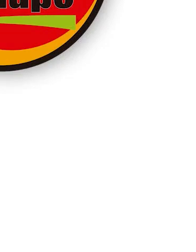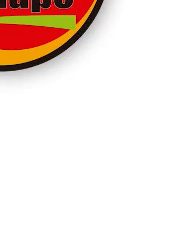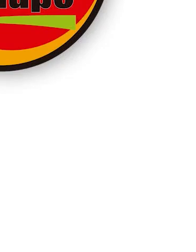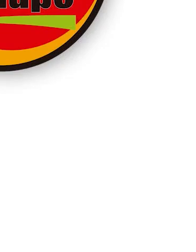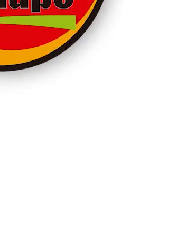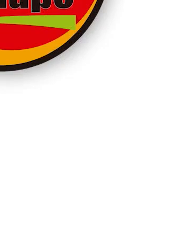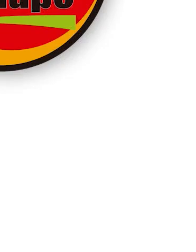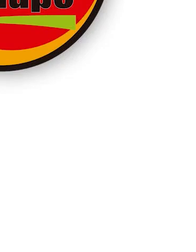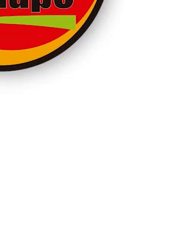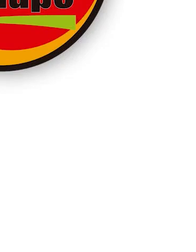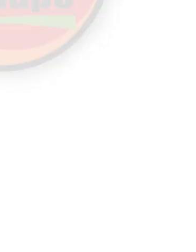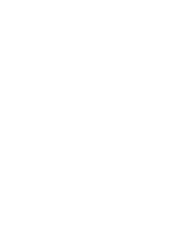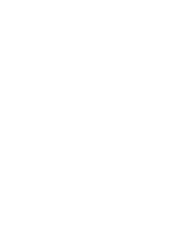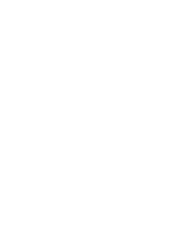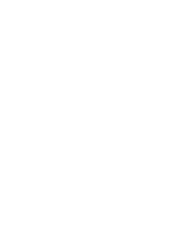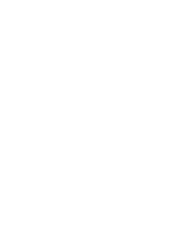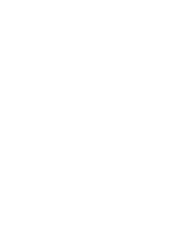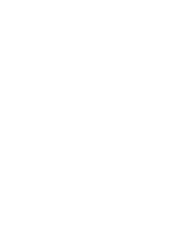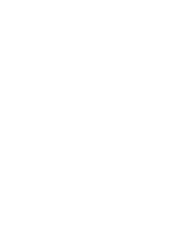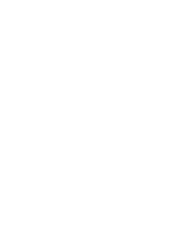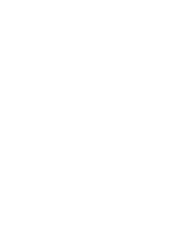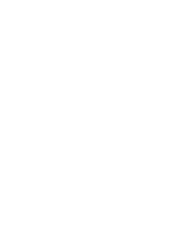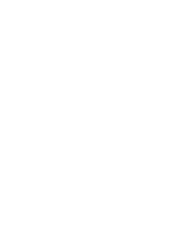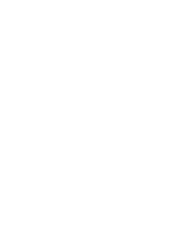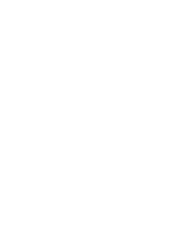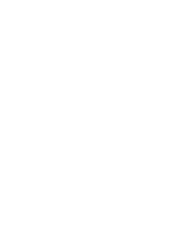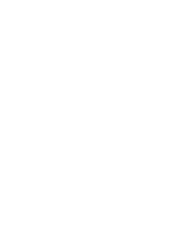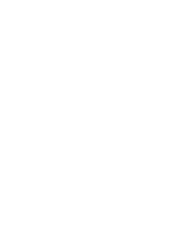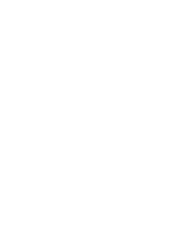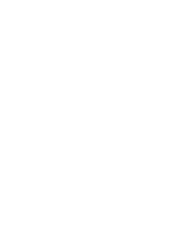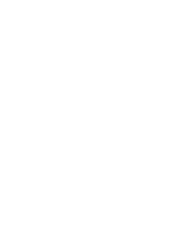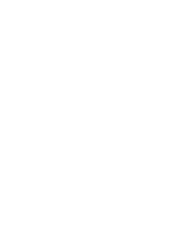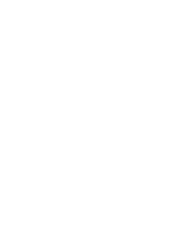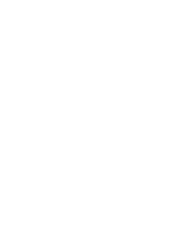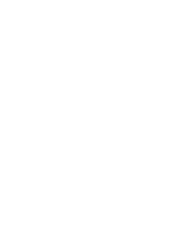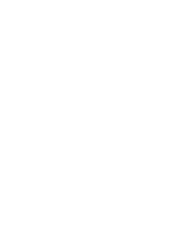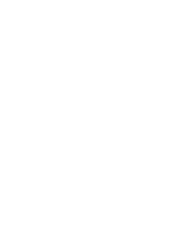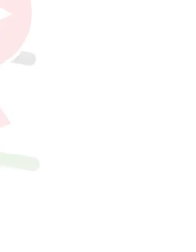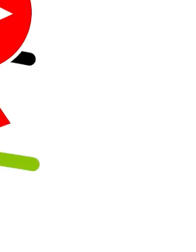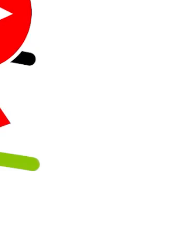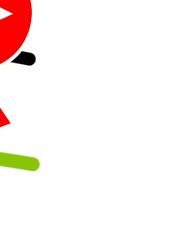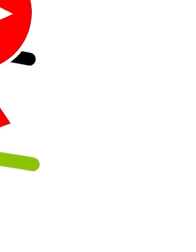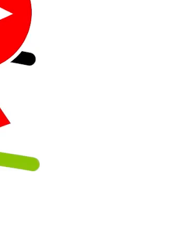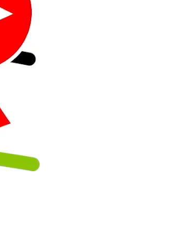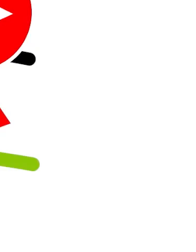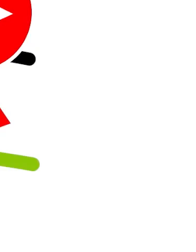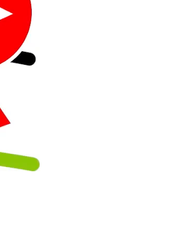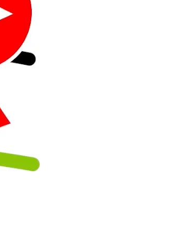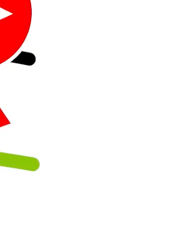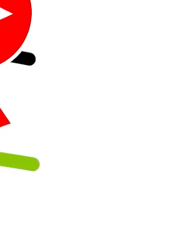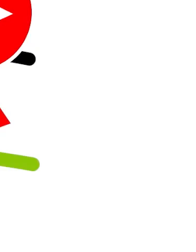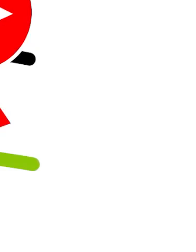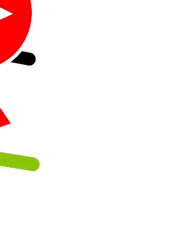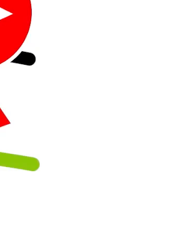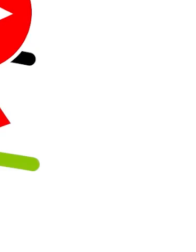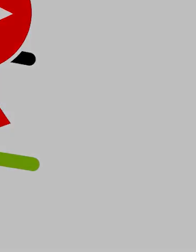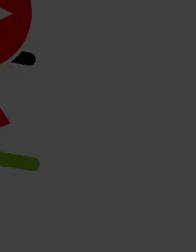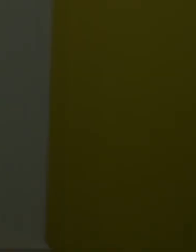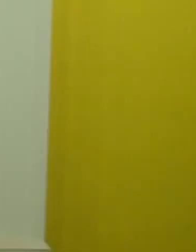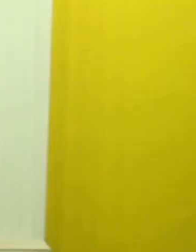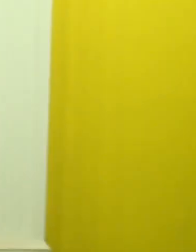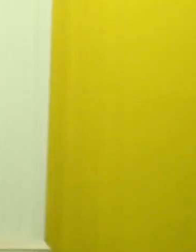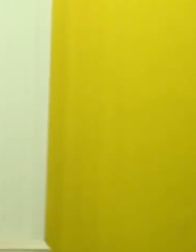La ilustre Municipalidad de Copiapó y Holbert Televisión presentan Copiapó TV